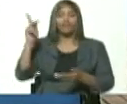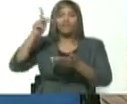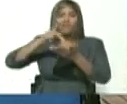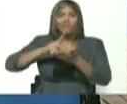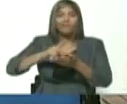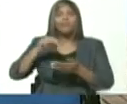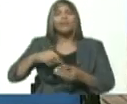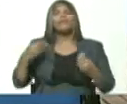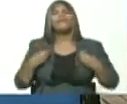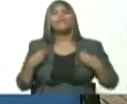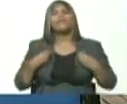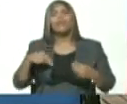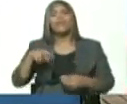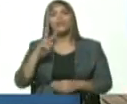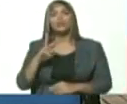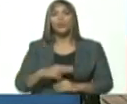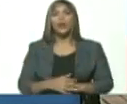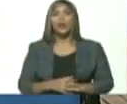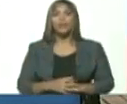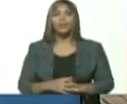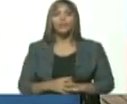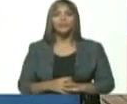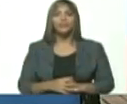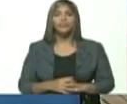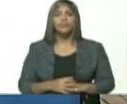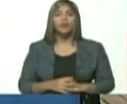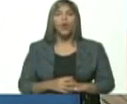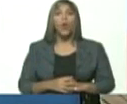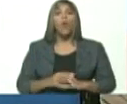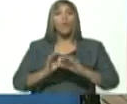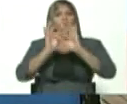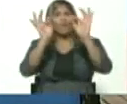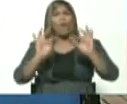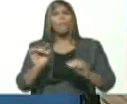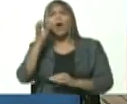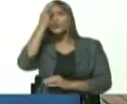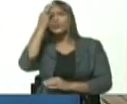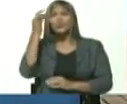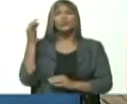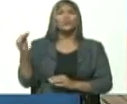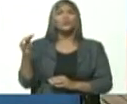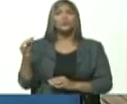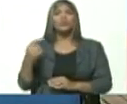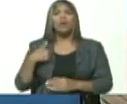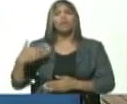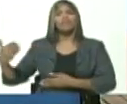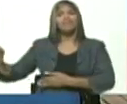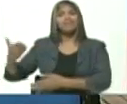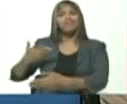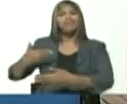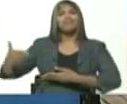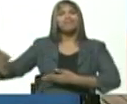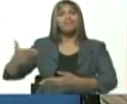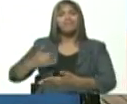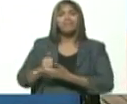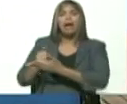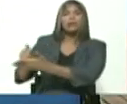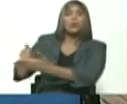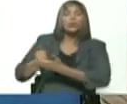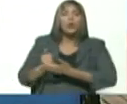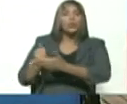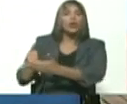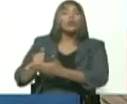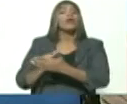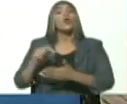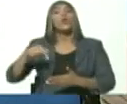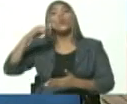en Venezuela. Es un modelo único, el modelo de solidaridad y de cooperación entre Cuba y Venezuela,